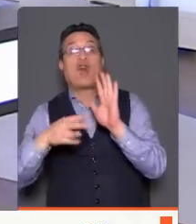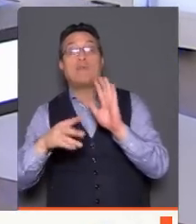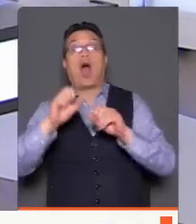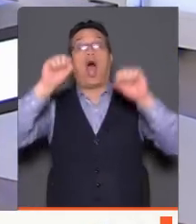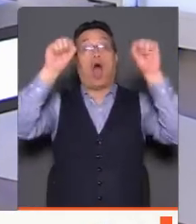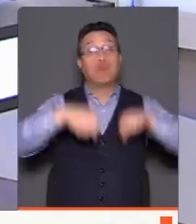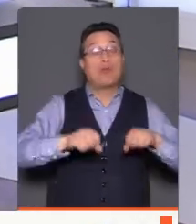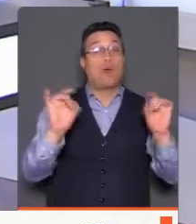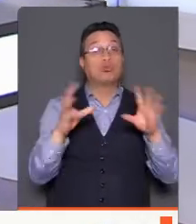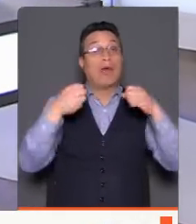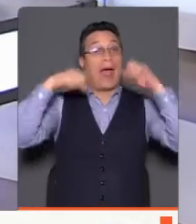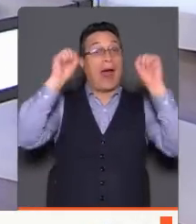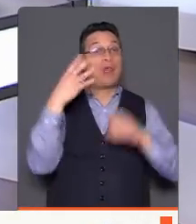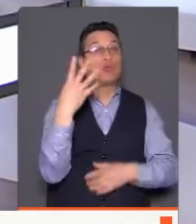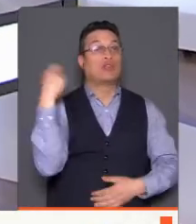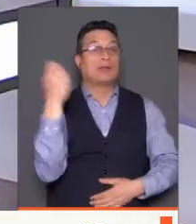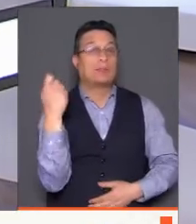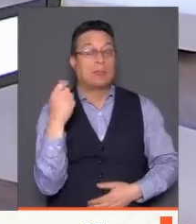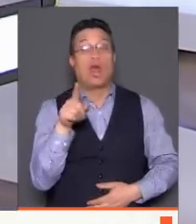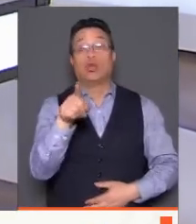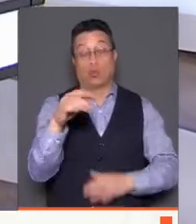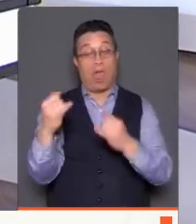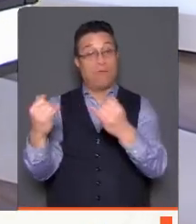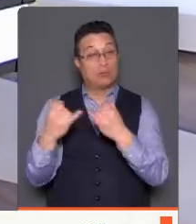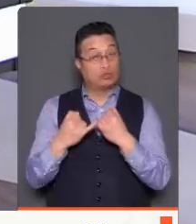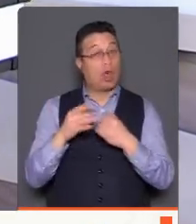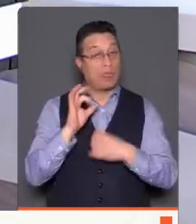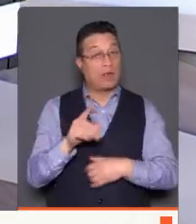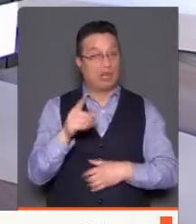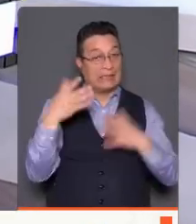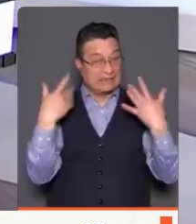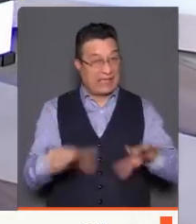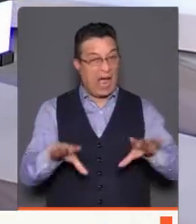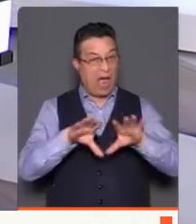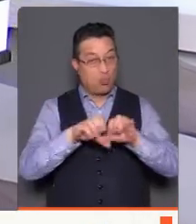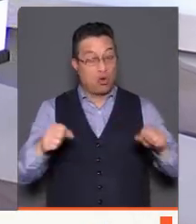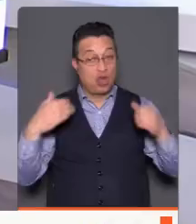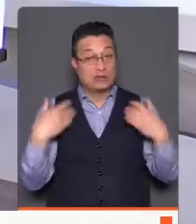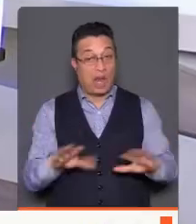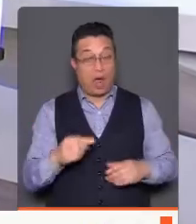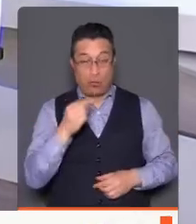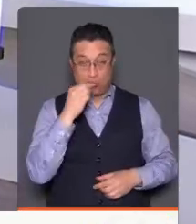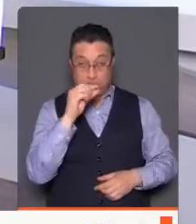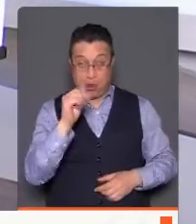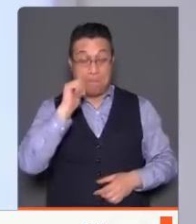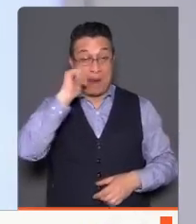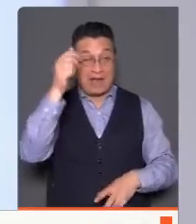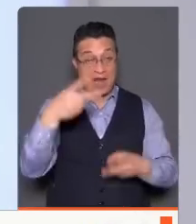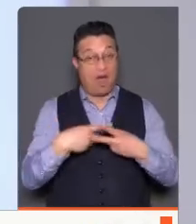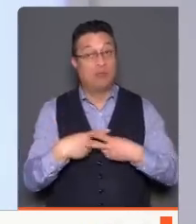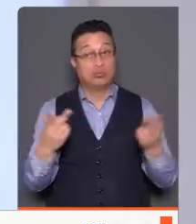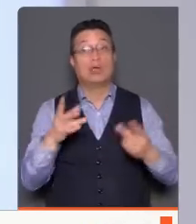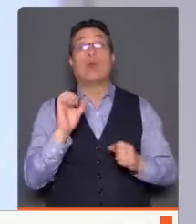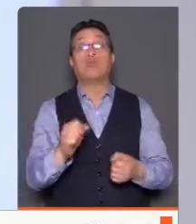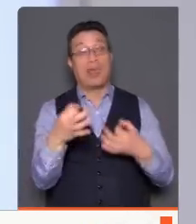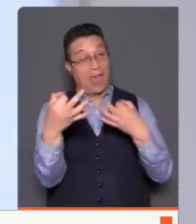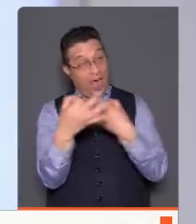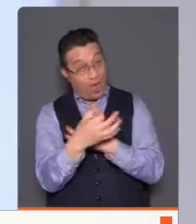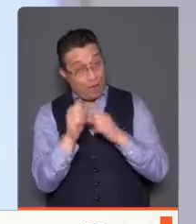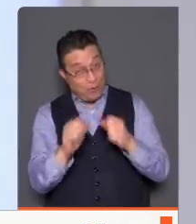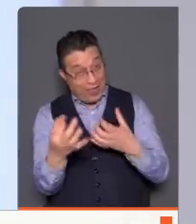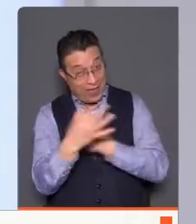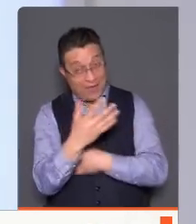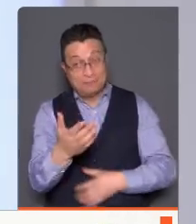4 de septiembre. Me dicen, usted tiene más información que yo, que ya hay acuerdo, se anunciaría a eso del mediodía. ¿Qué nos puede contar a esta hora para la audiencia que lo escucha? Bueno,